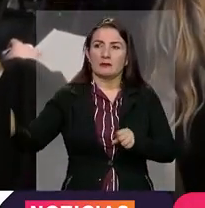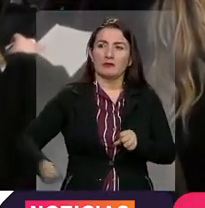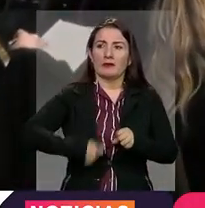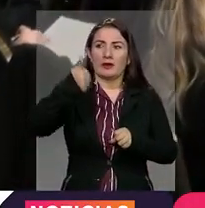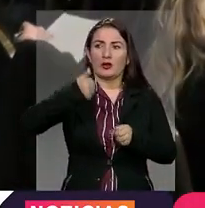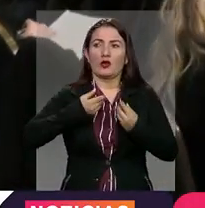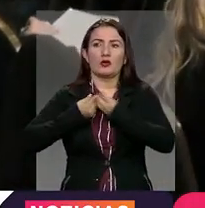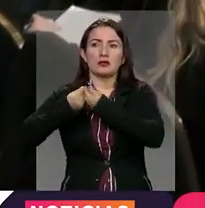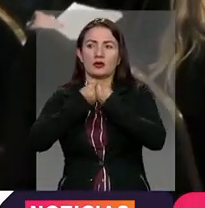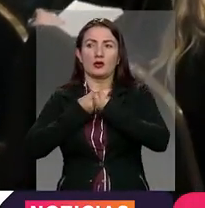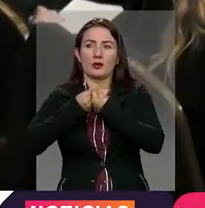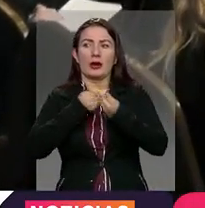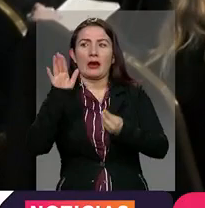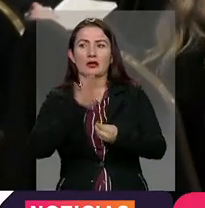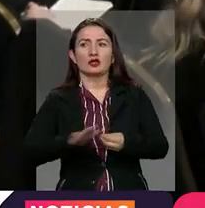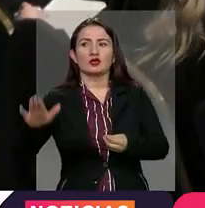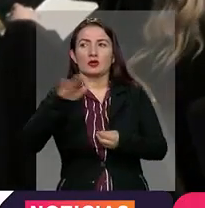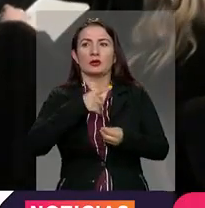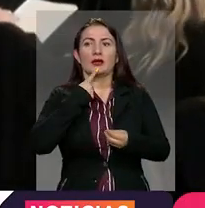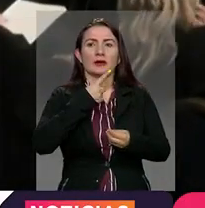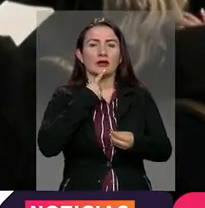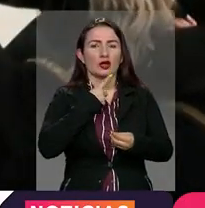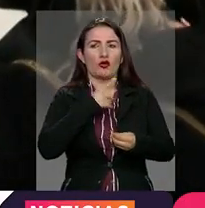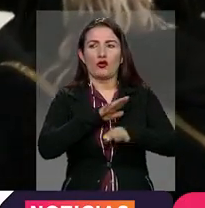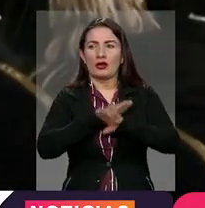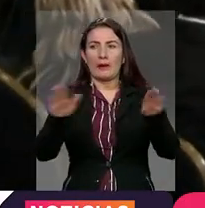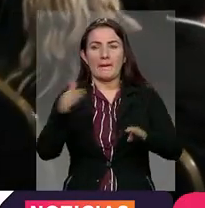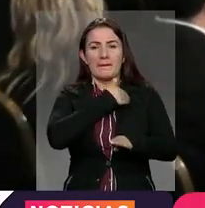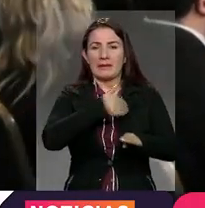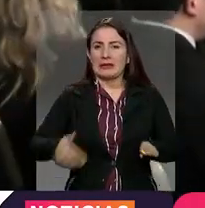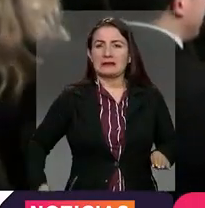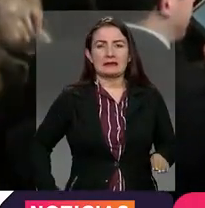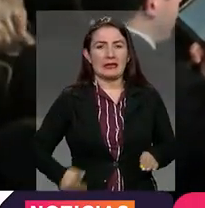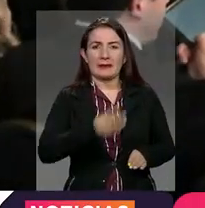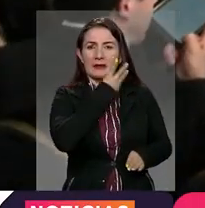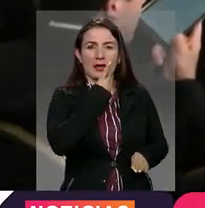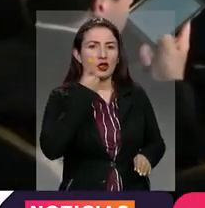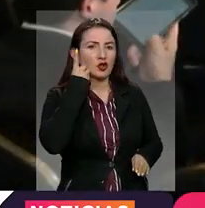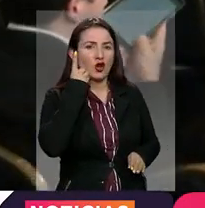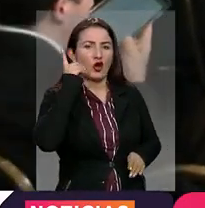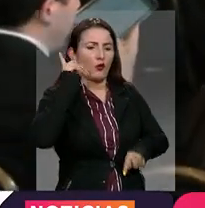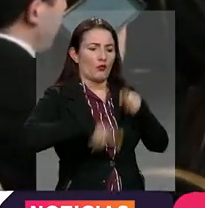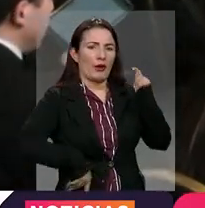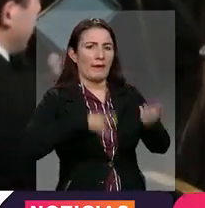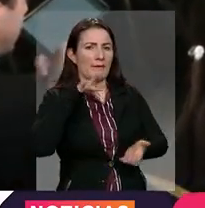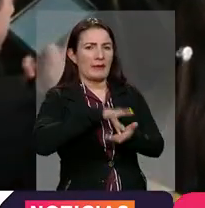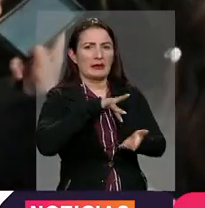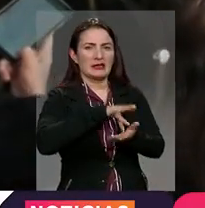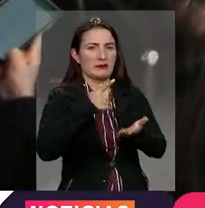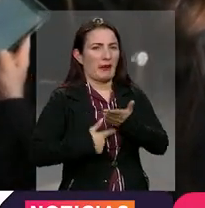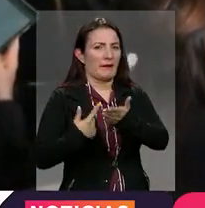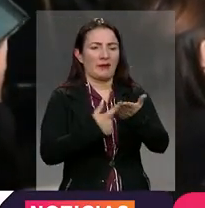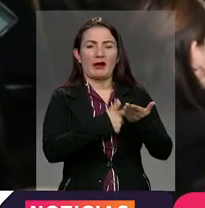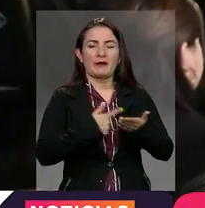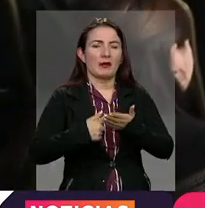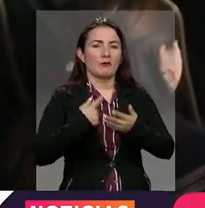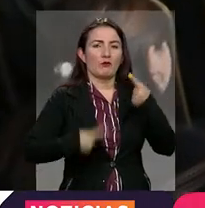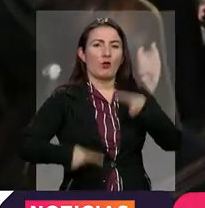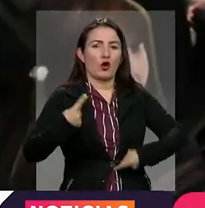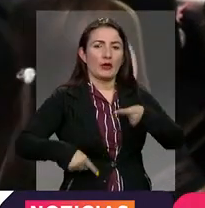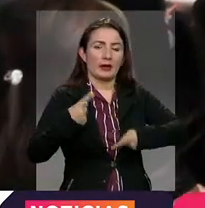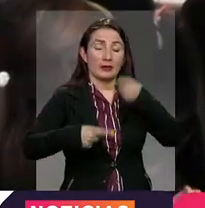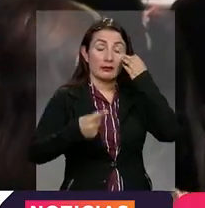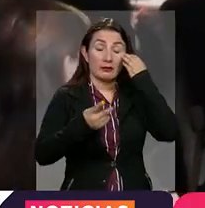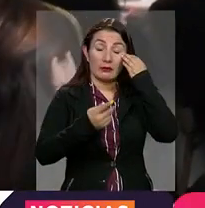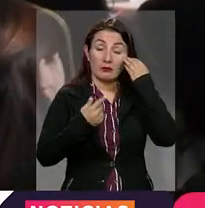Consejo Nacional inició su intervención de manera tajante. Dijo que el presidente de la República no debería participar en el debate político. Por su parte,